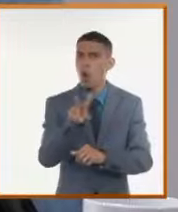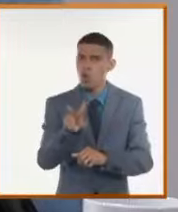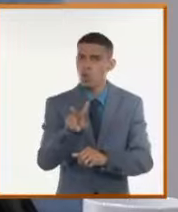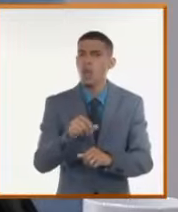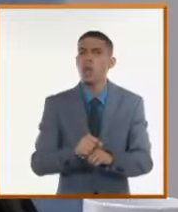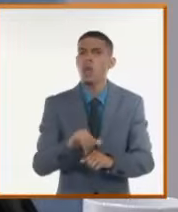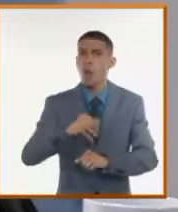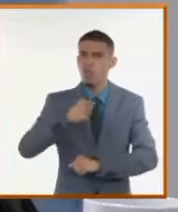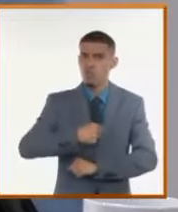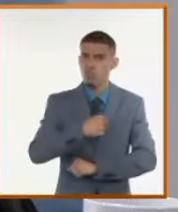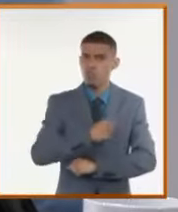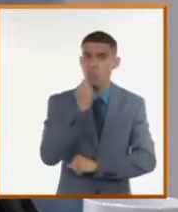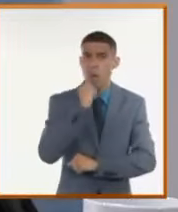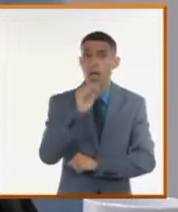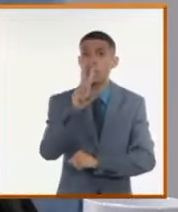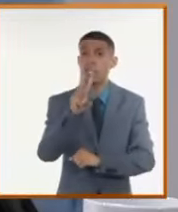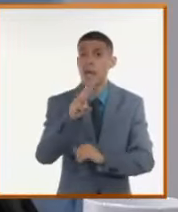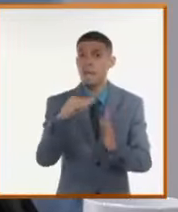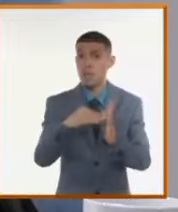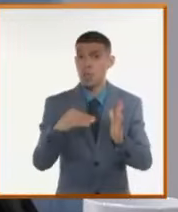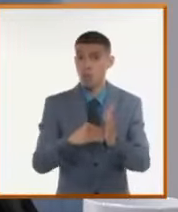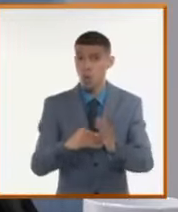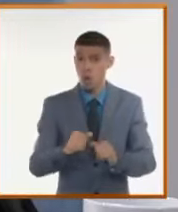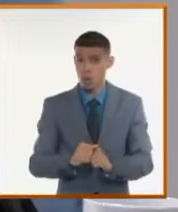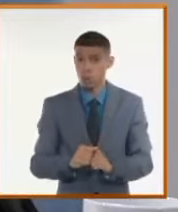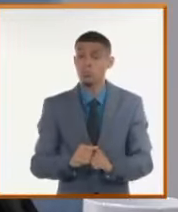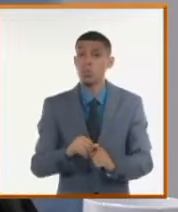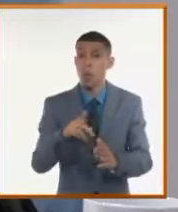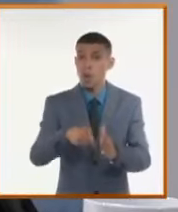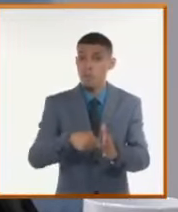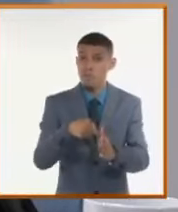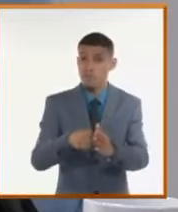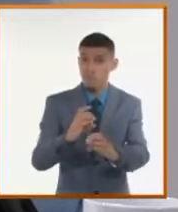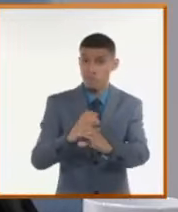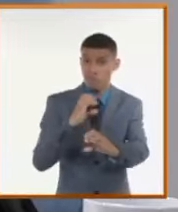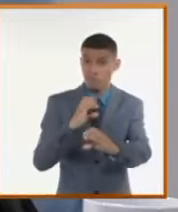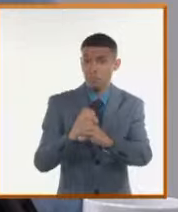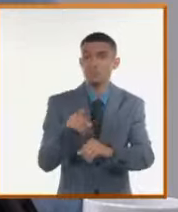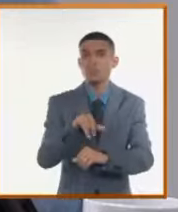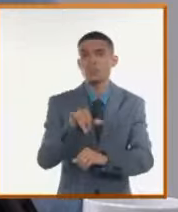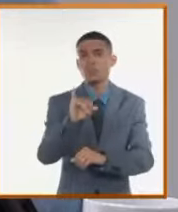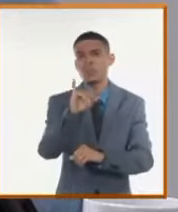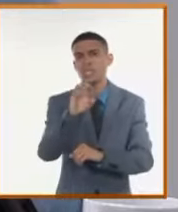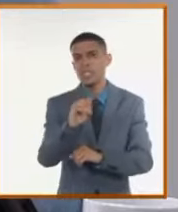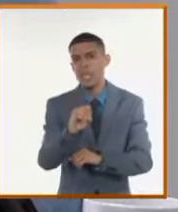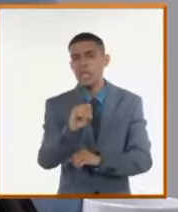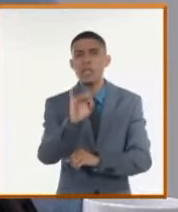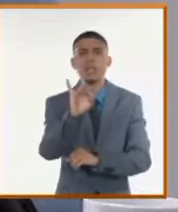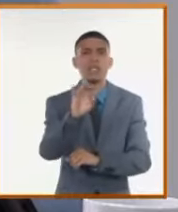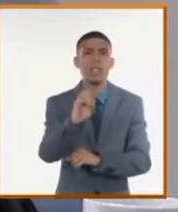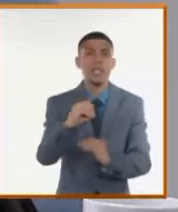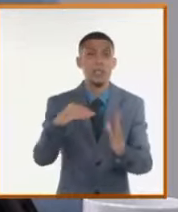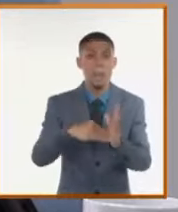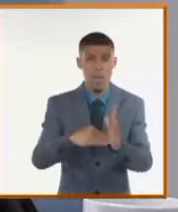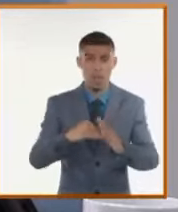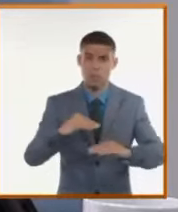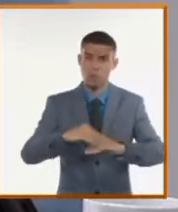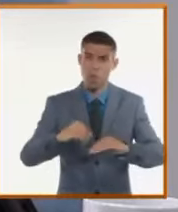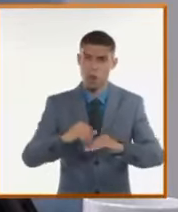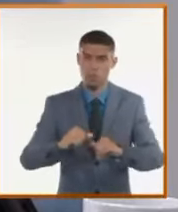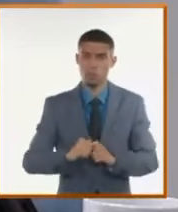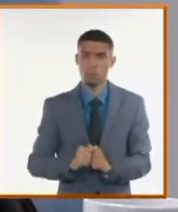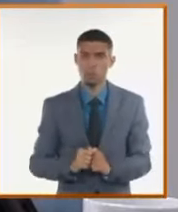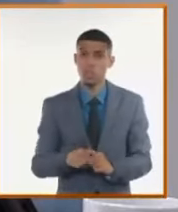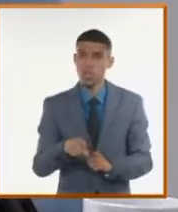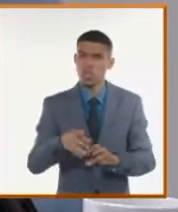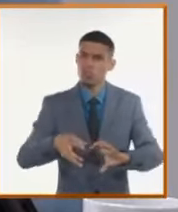una locomotora más de 3 millones el ferrob Igualmente sobre los 60 7000 es decir bien